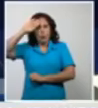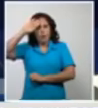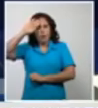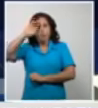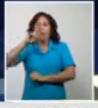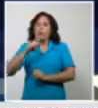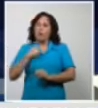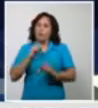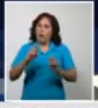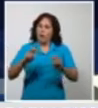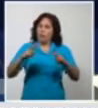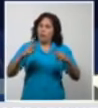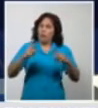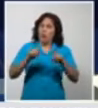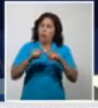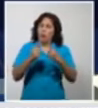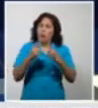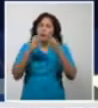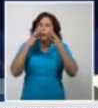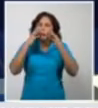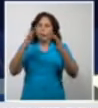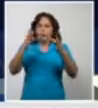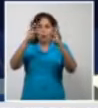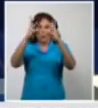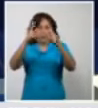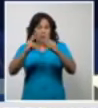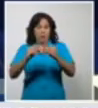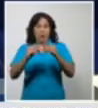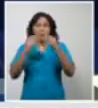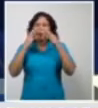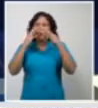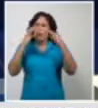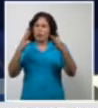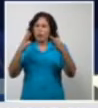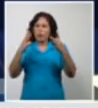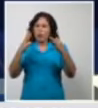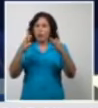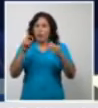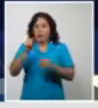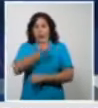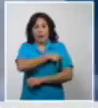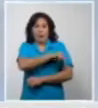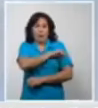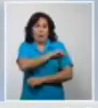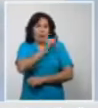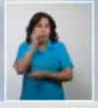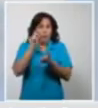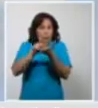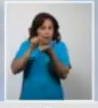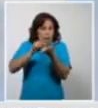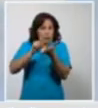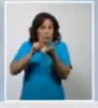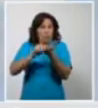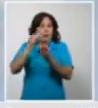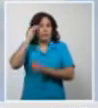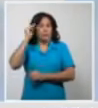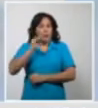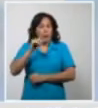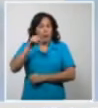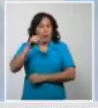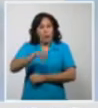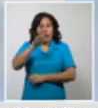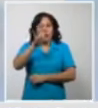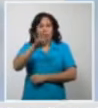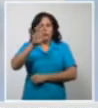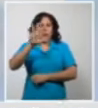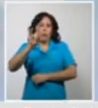reitero, porque esos datos nos los llevan bien, nosotros hoy tenemos 494